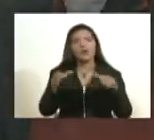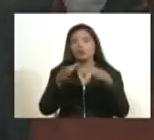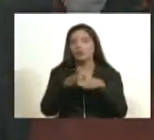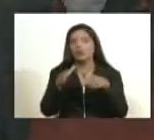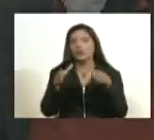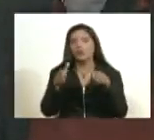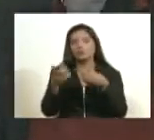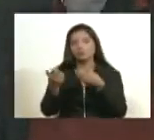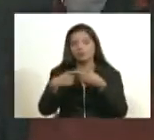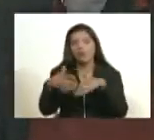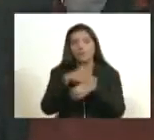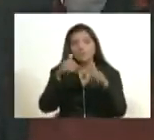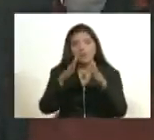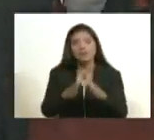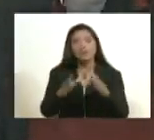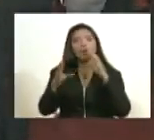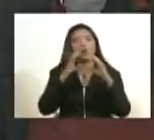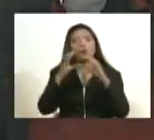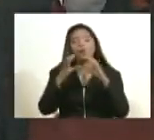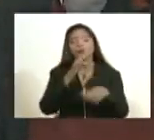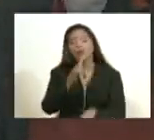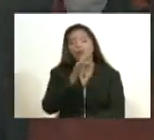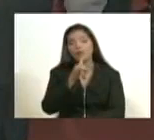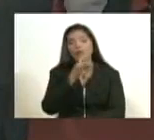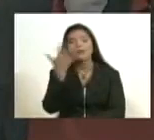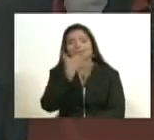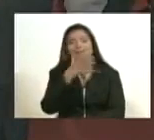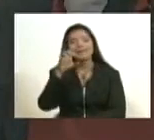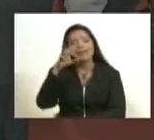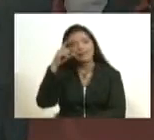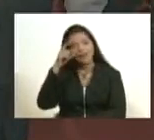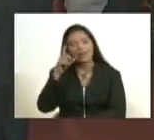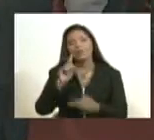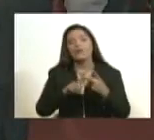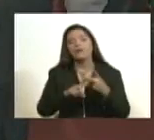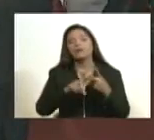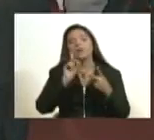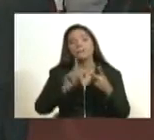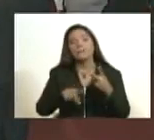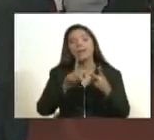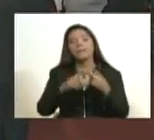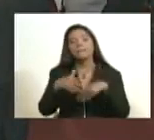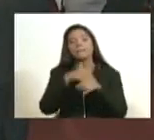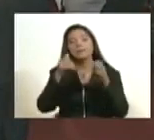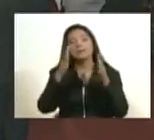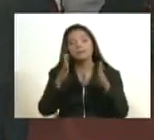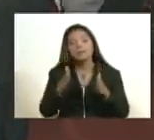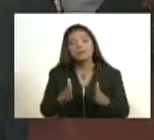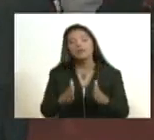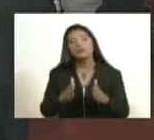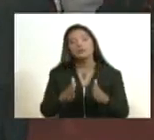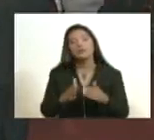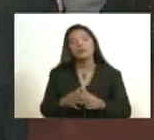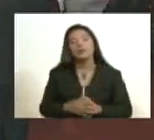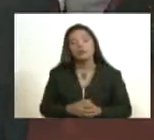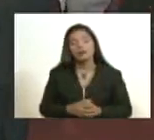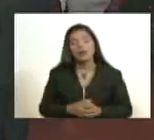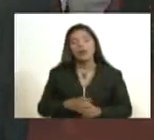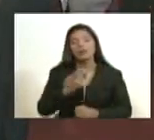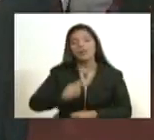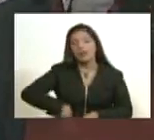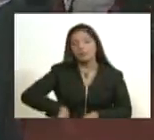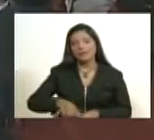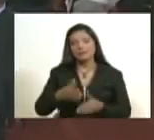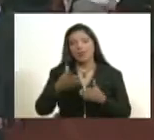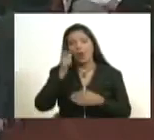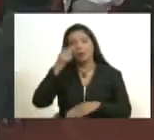ejecutivo, como el ministro para la Comunicación e Información, Ernesto Villegas, así como también el ministro del Popular para el despacho de la presidencia,